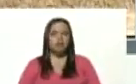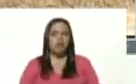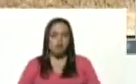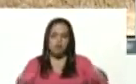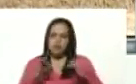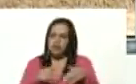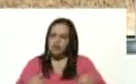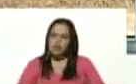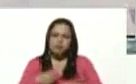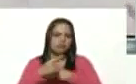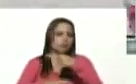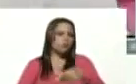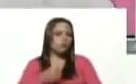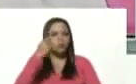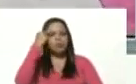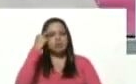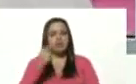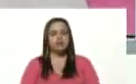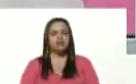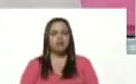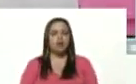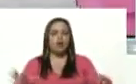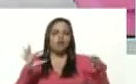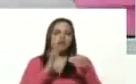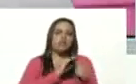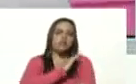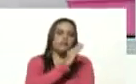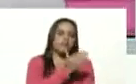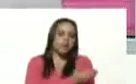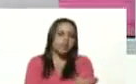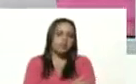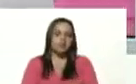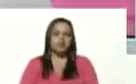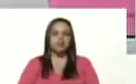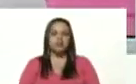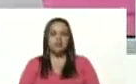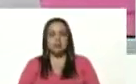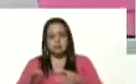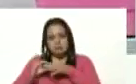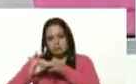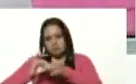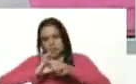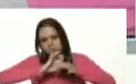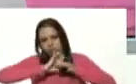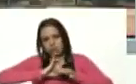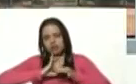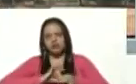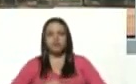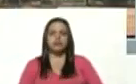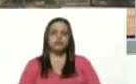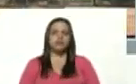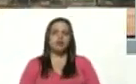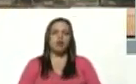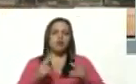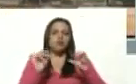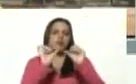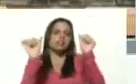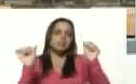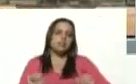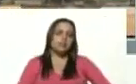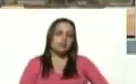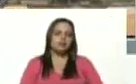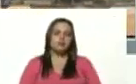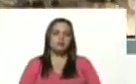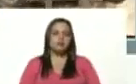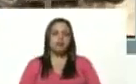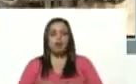uniendo esfuerzos todos los días, uniendo fuerzas, articulando un nuevo sistema,